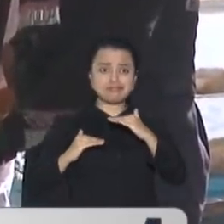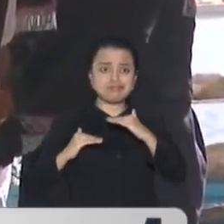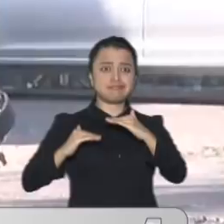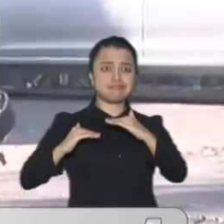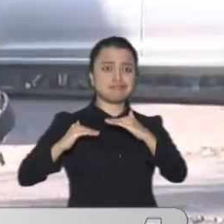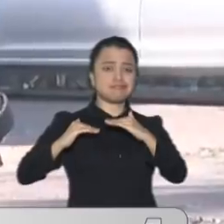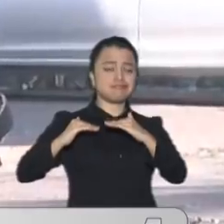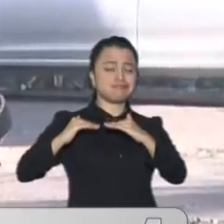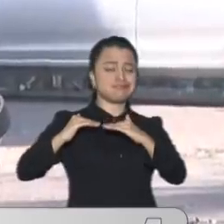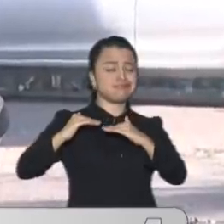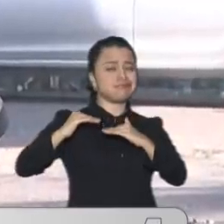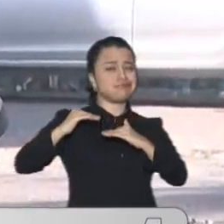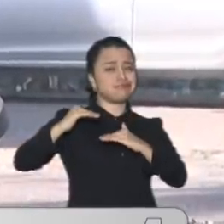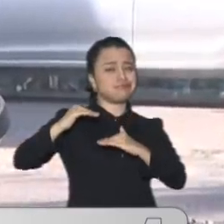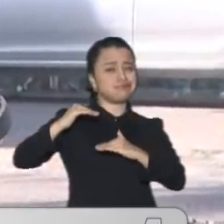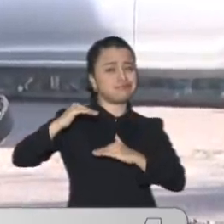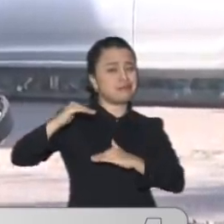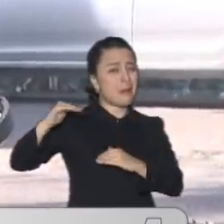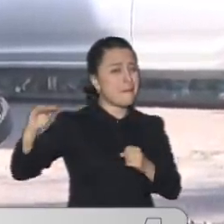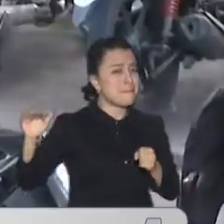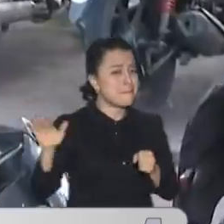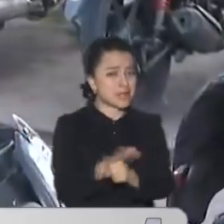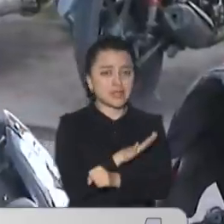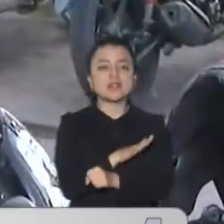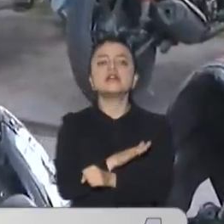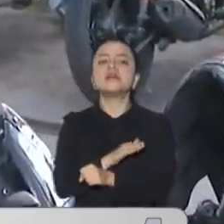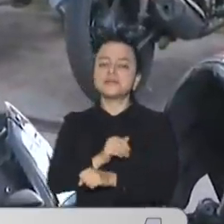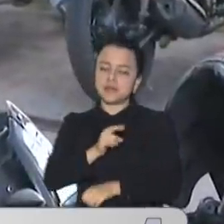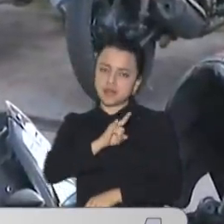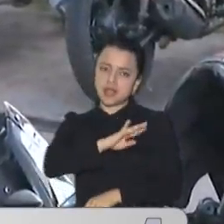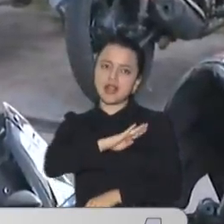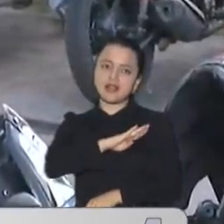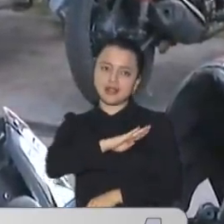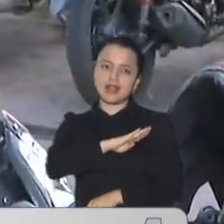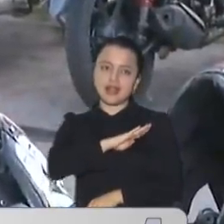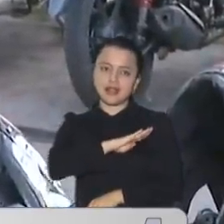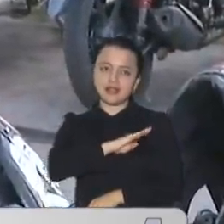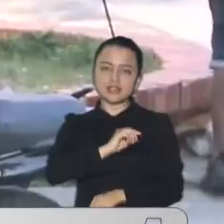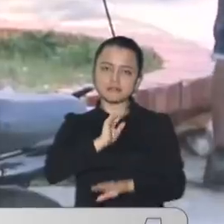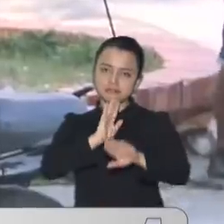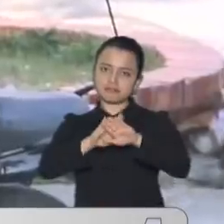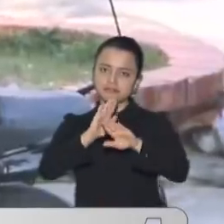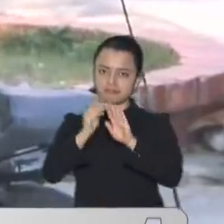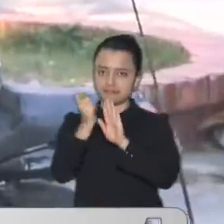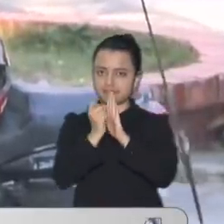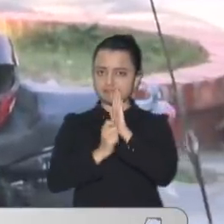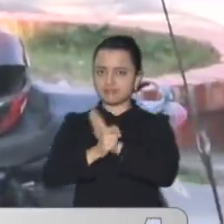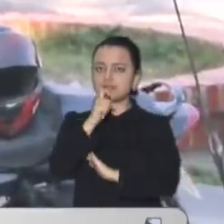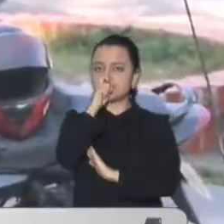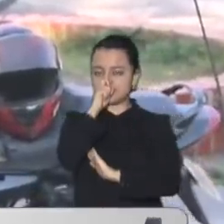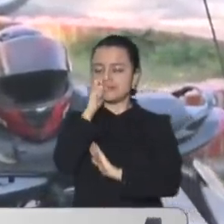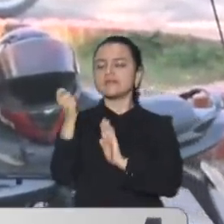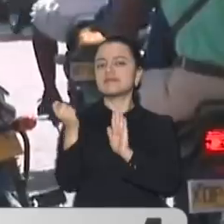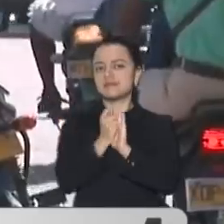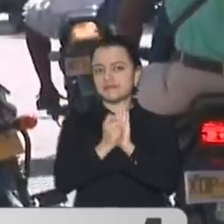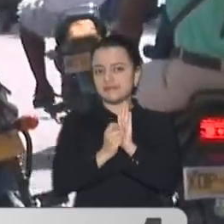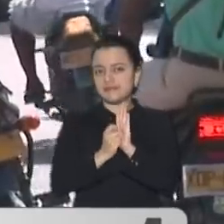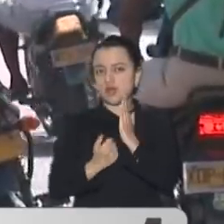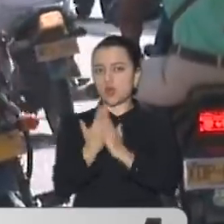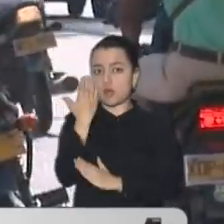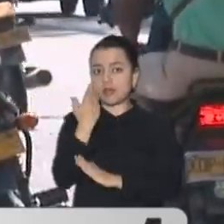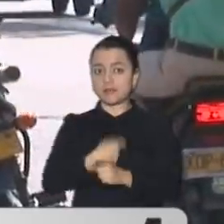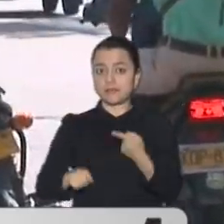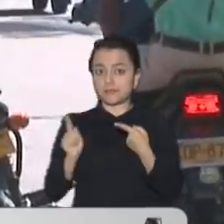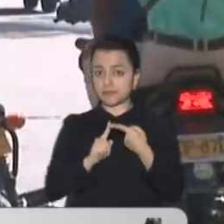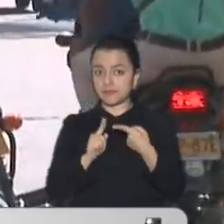de ocupación en las unidades de cuidados intensivos, el alcalde de Cartagena, William Dow, anunció varias medidas en la capital de Bolívar, como el